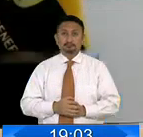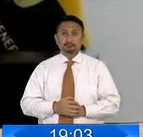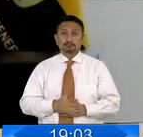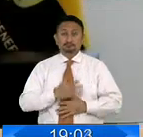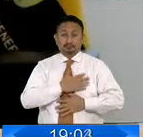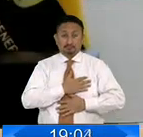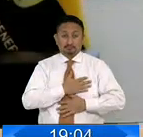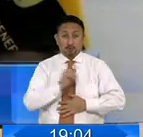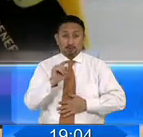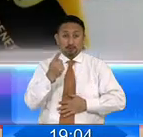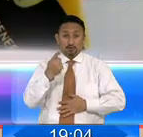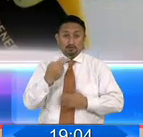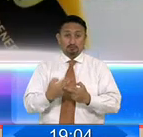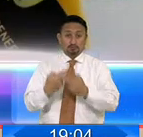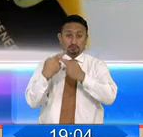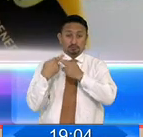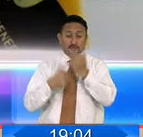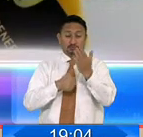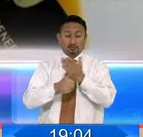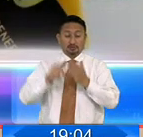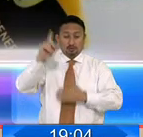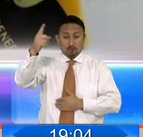que tiene